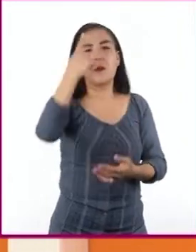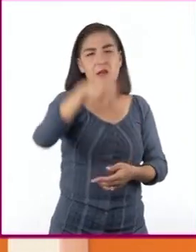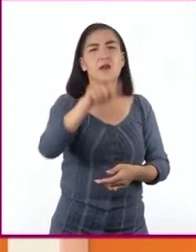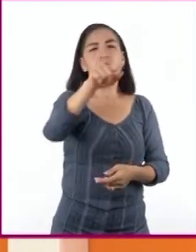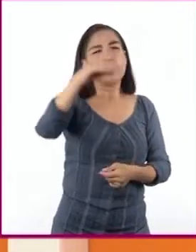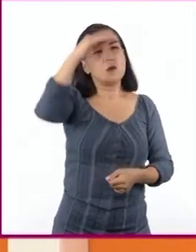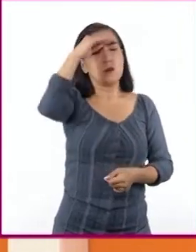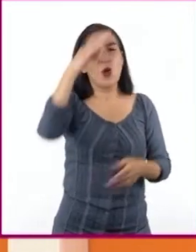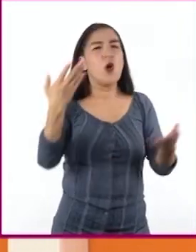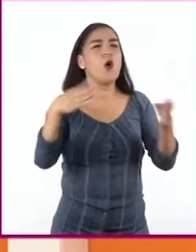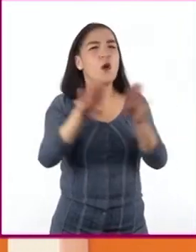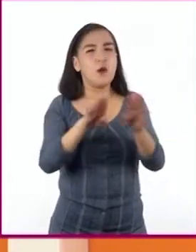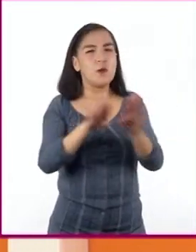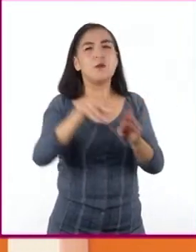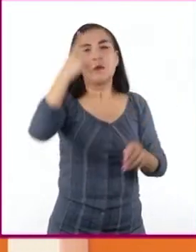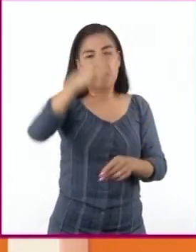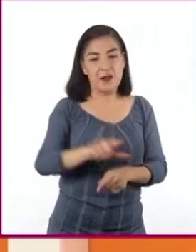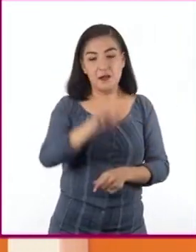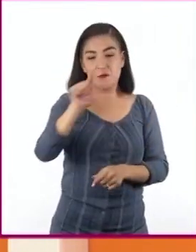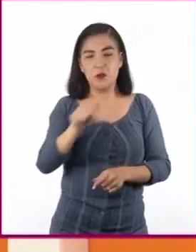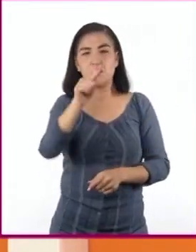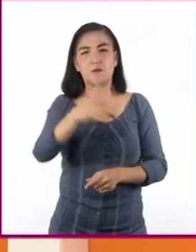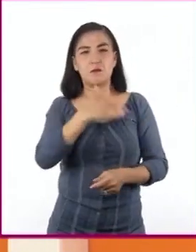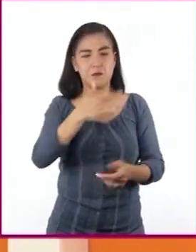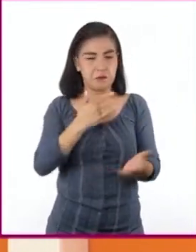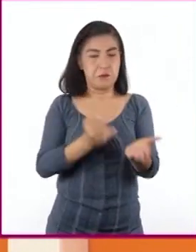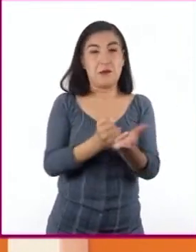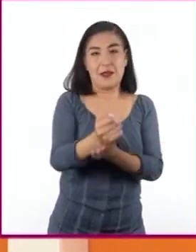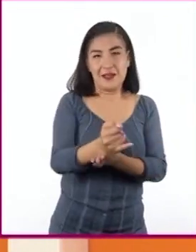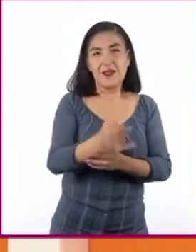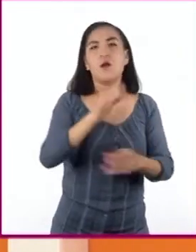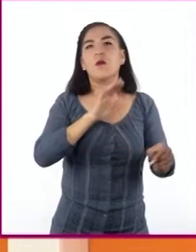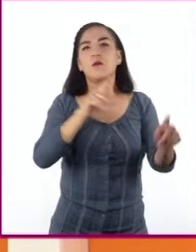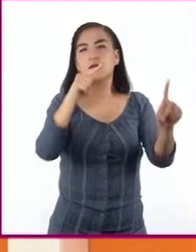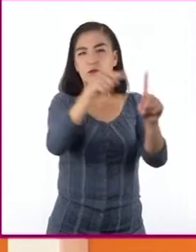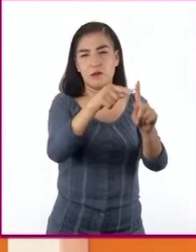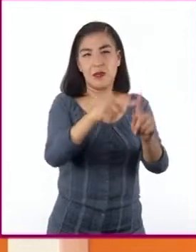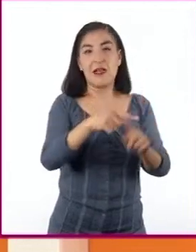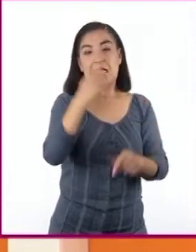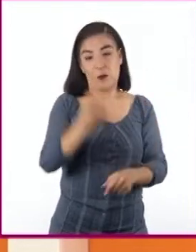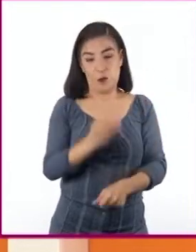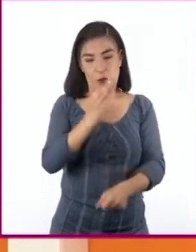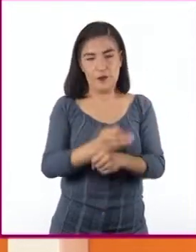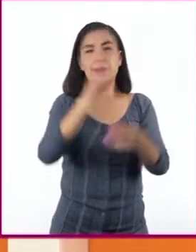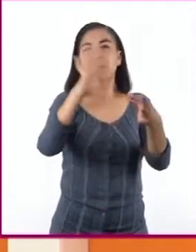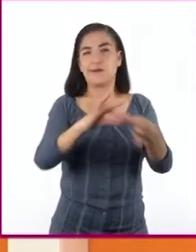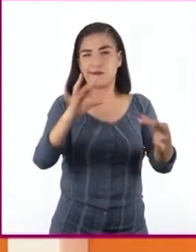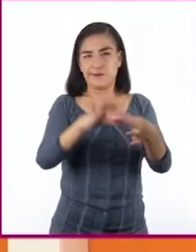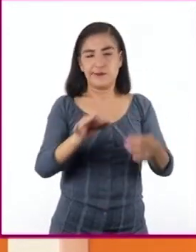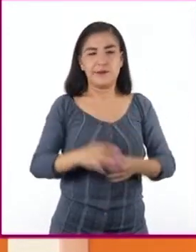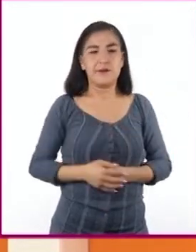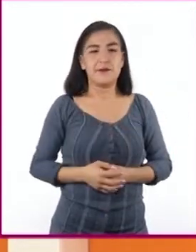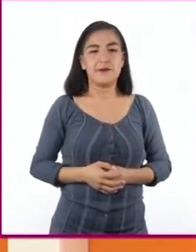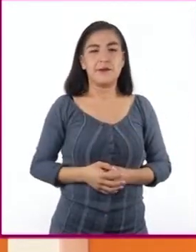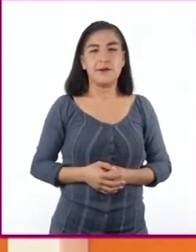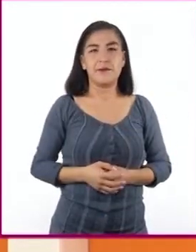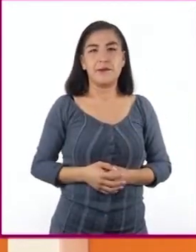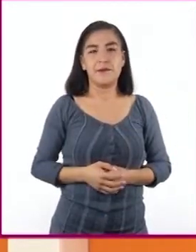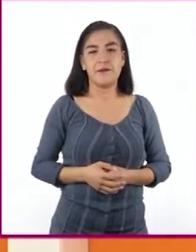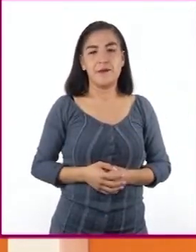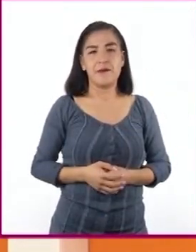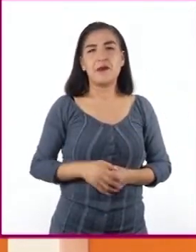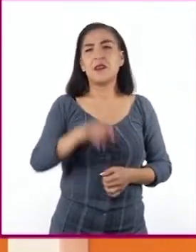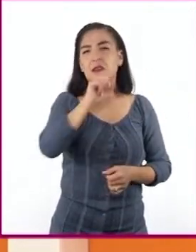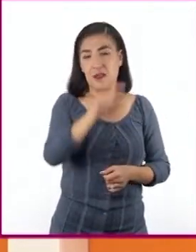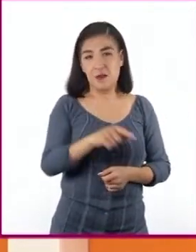postura crítica, ya que esto se irá comentando a lo largo de la sesión. En tanto, ¿qué les